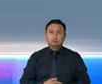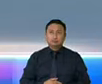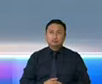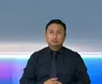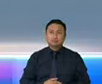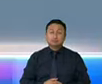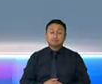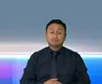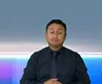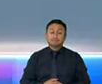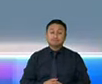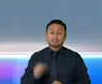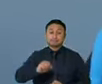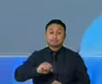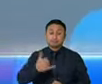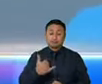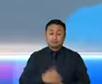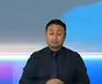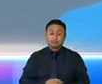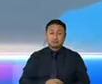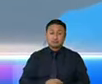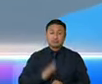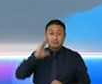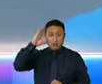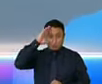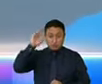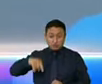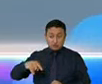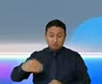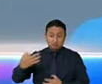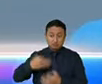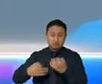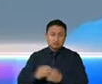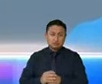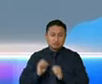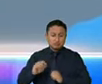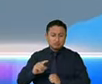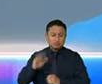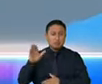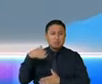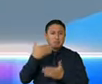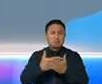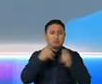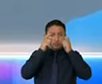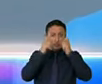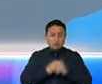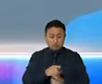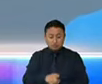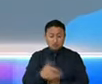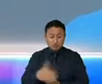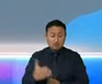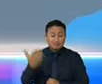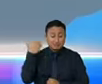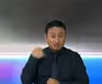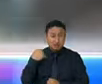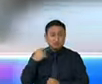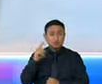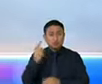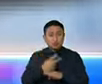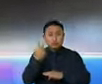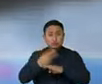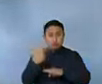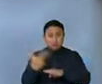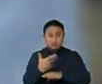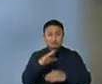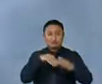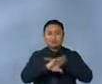Sí, efectivamente, acaba de indicarnos el señor policía que nos acudamos a la fiscalía, ya que tienen antecedentes penales, varias detenciones. Hay que